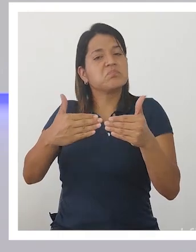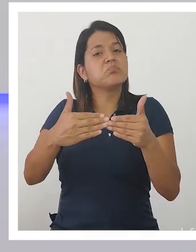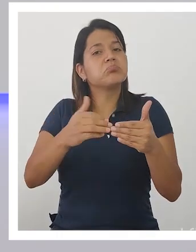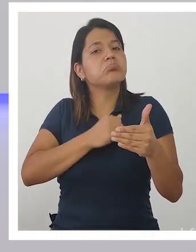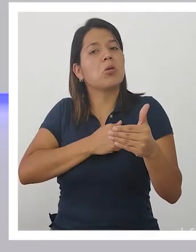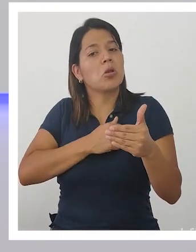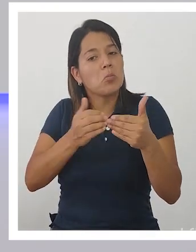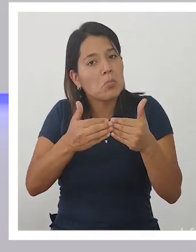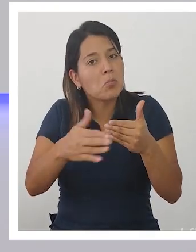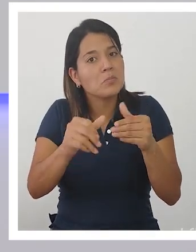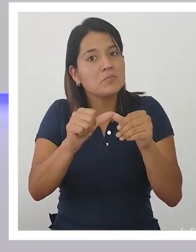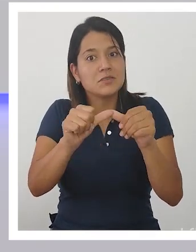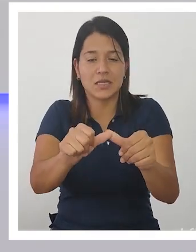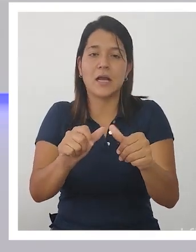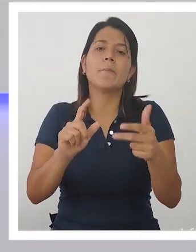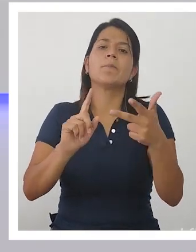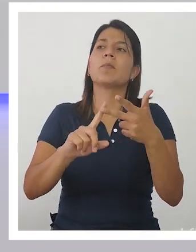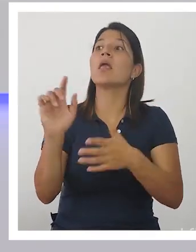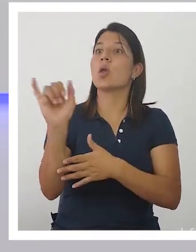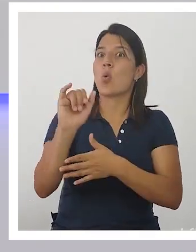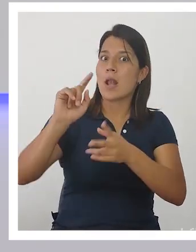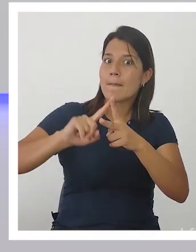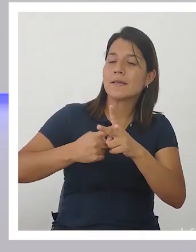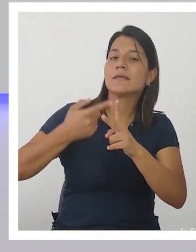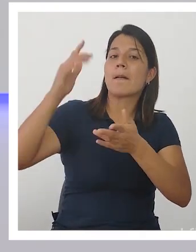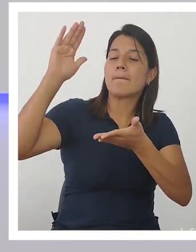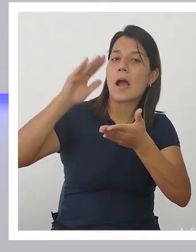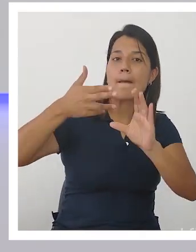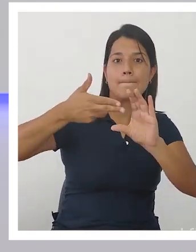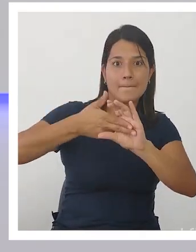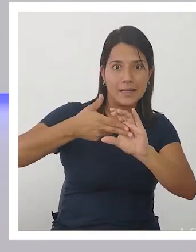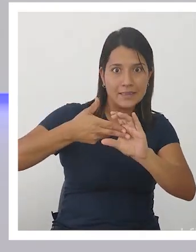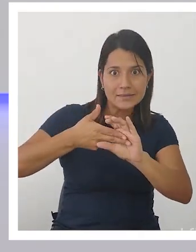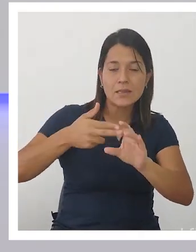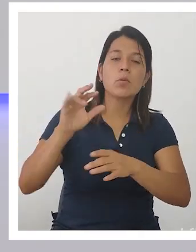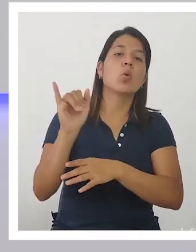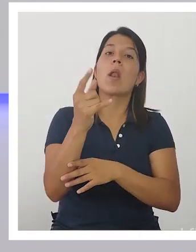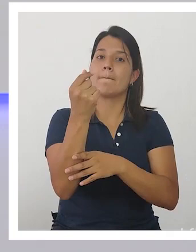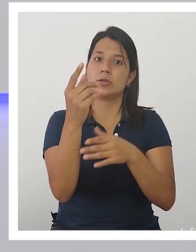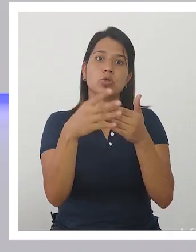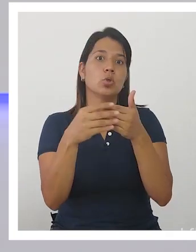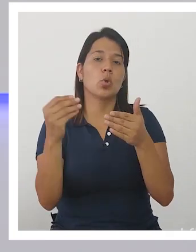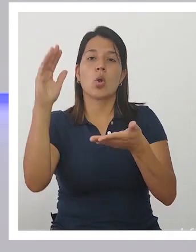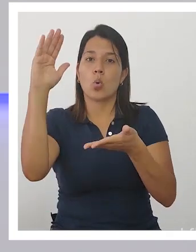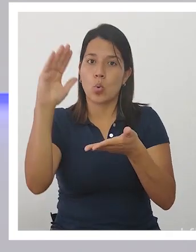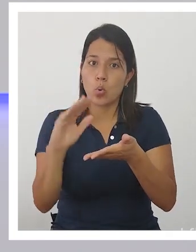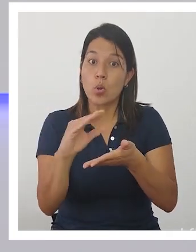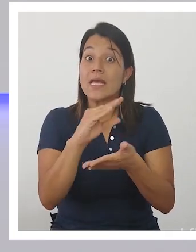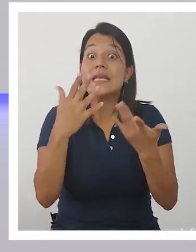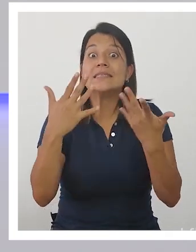petrolera bastante baja, viene la baja todavía, tengamos una inflación que ya está en un